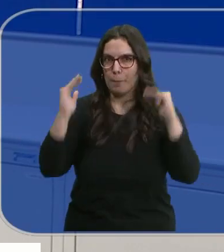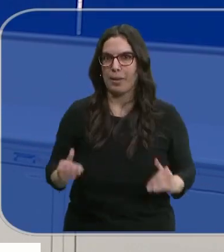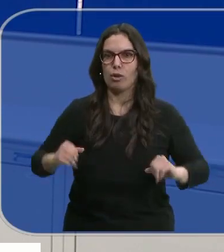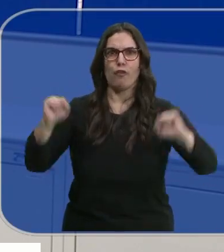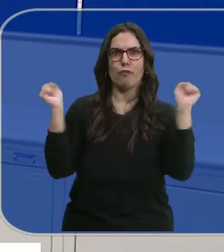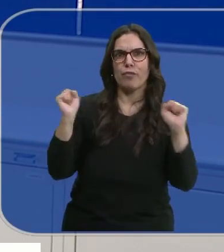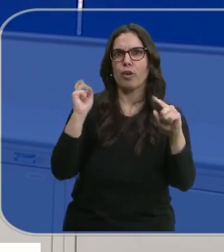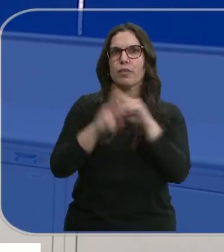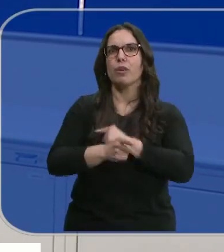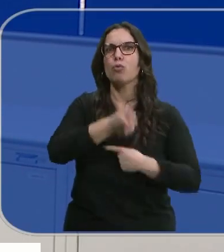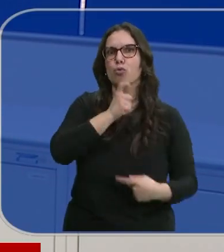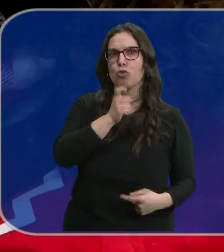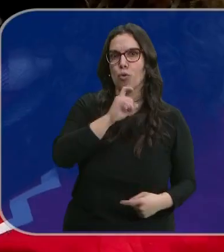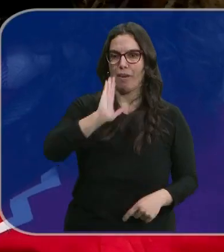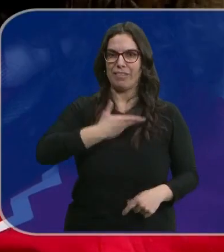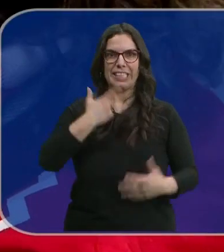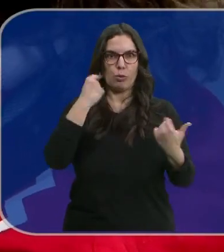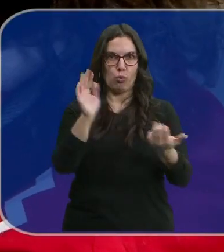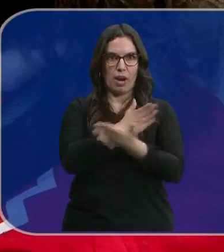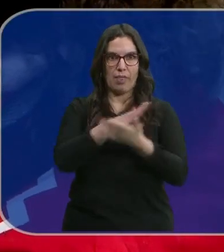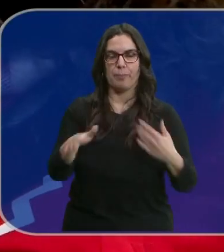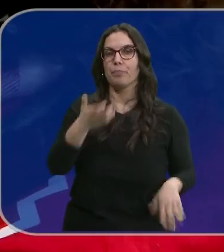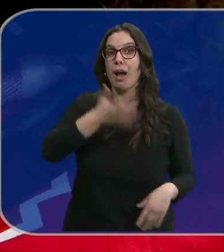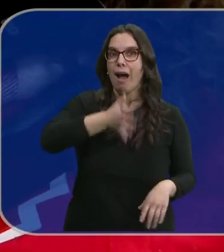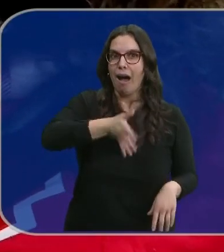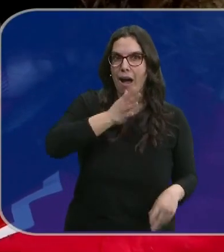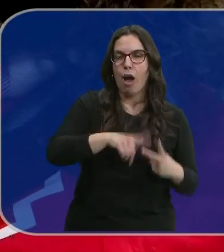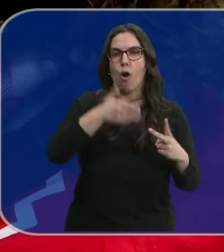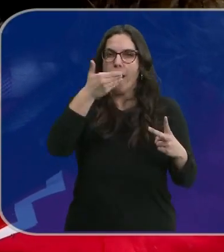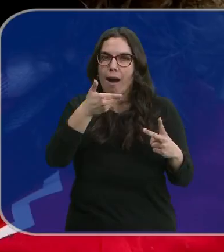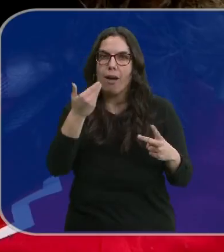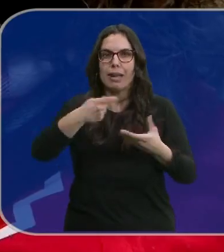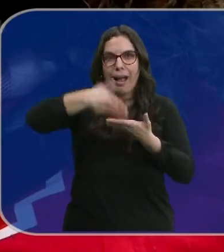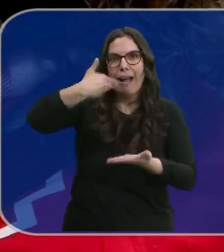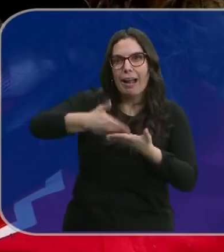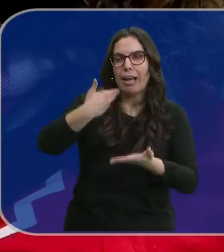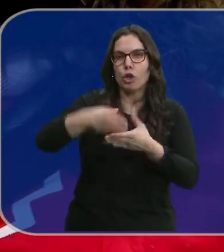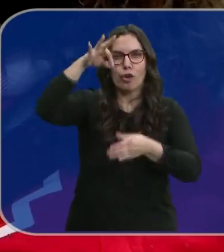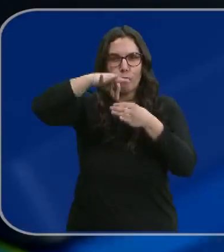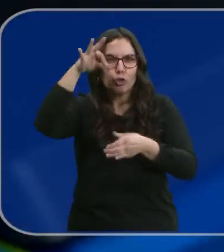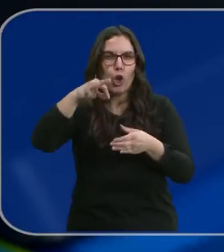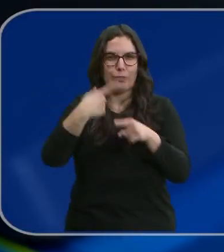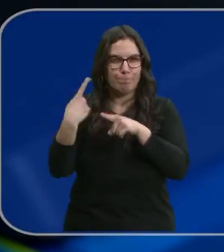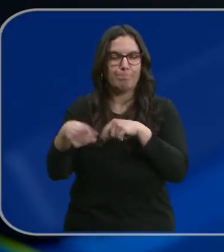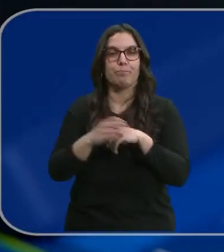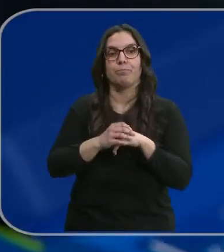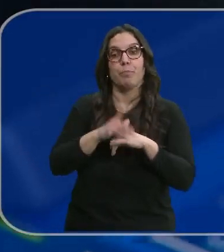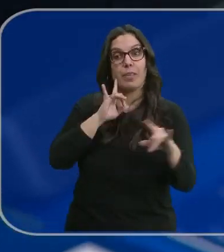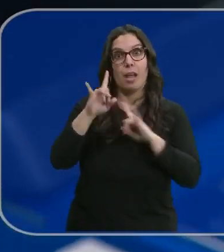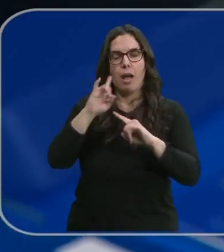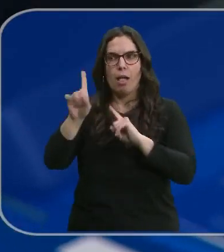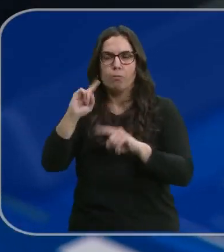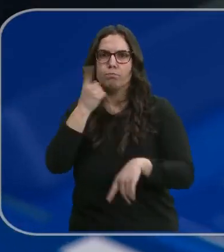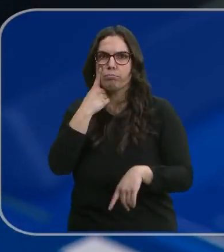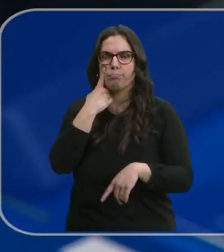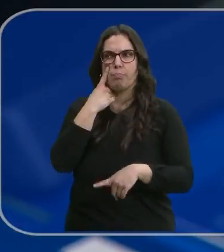le pueden provocar en la salud. Pues beber mucha agua y si no, pues calentitos, caldos, infusiones. Las llamadas afloran problemas